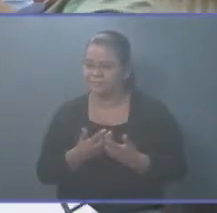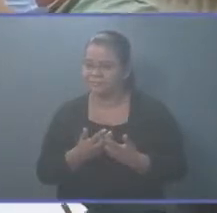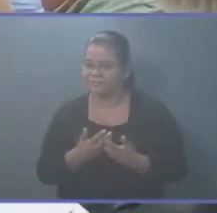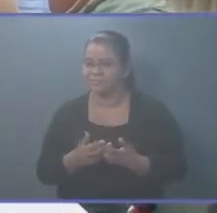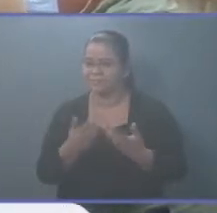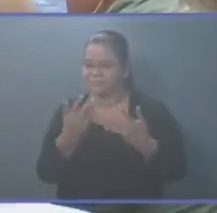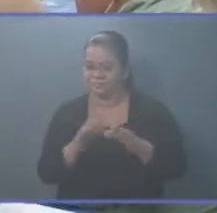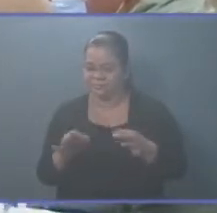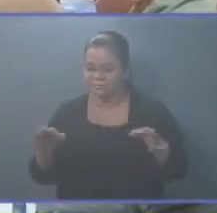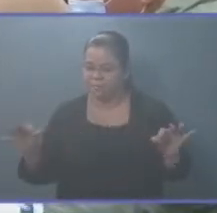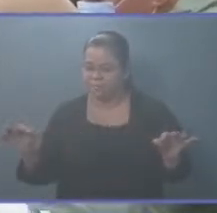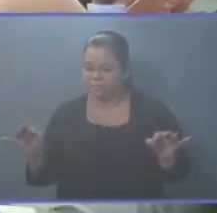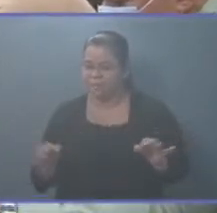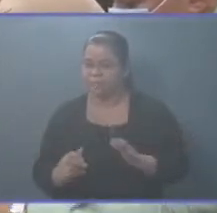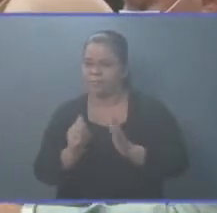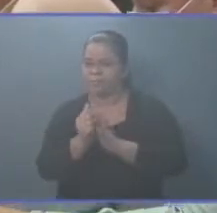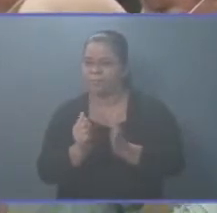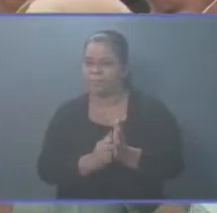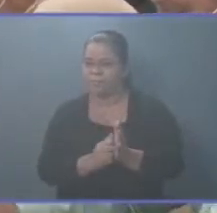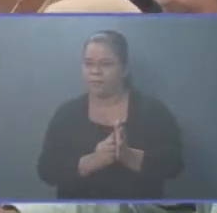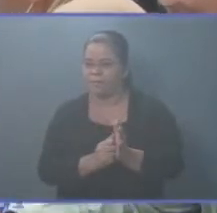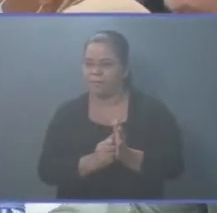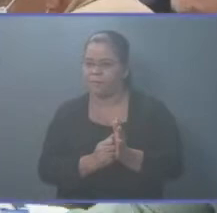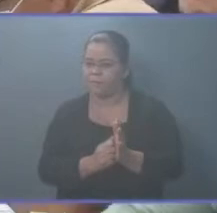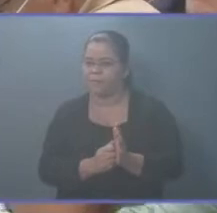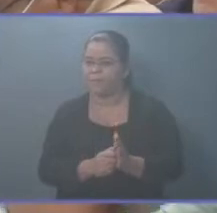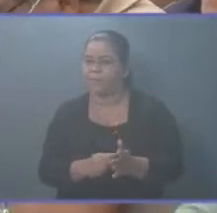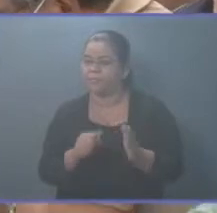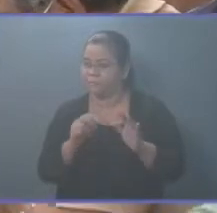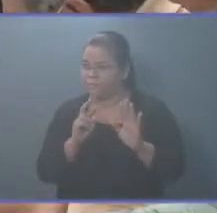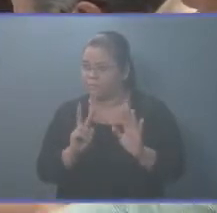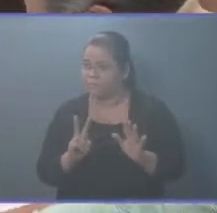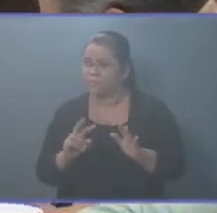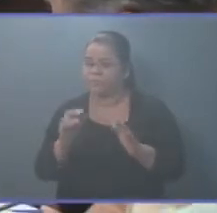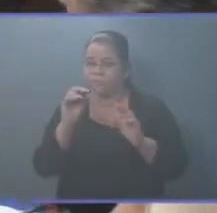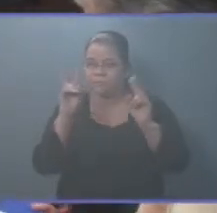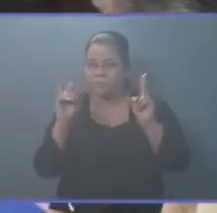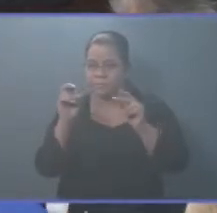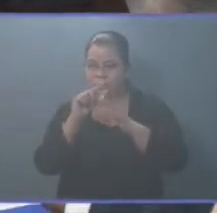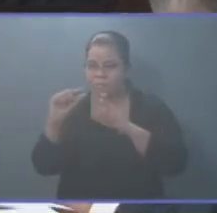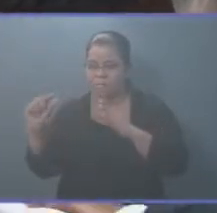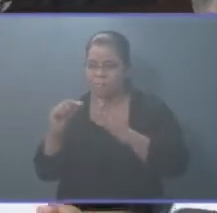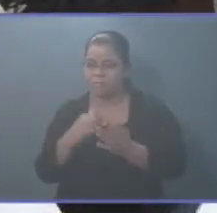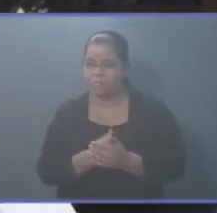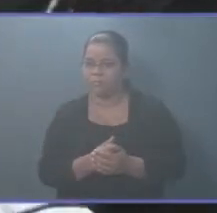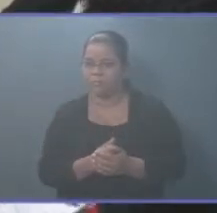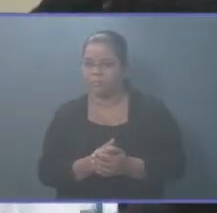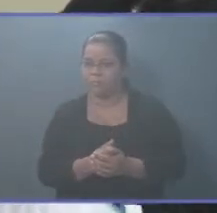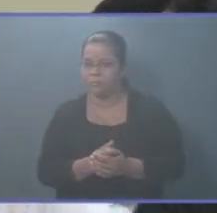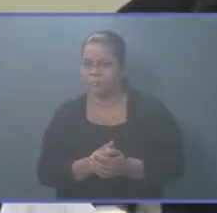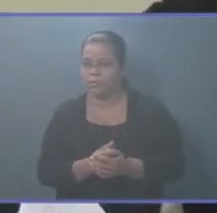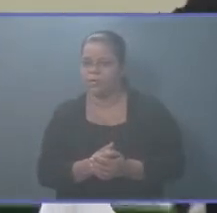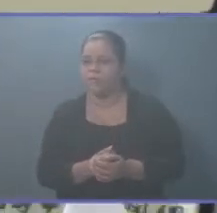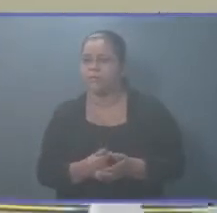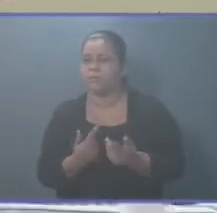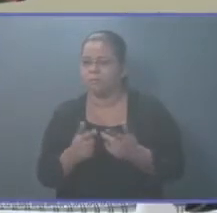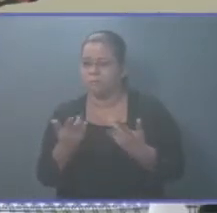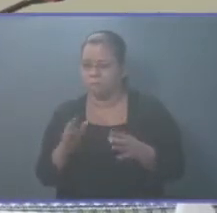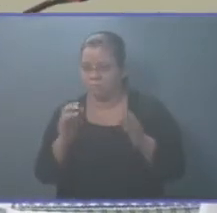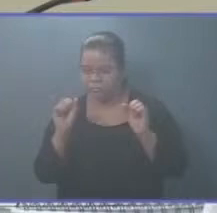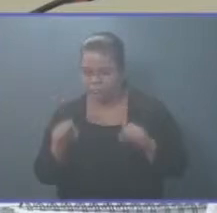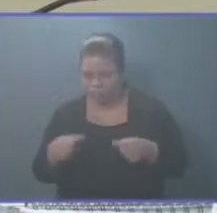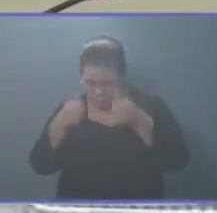la redacción del artículo 7, que es lo que llamamos el acápite, pero hay un título que dice